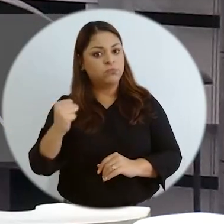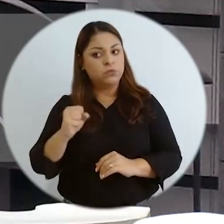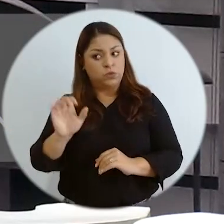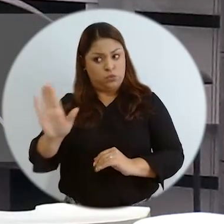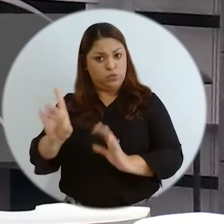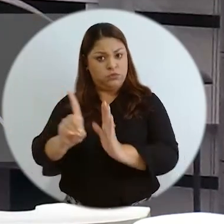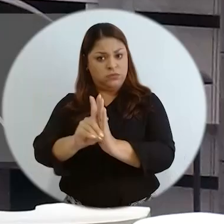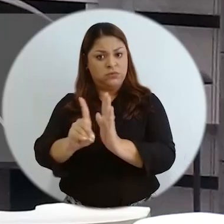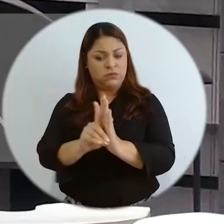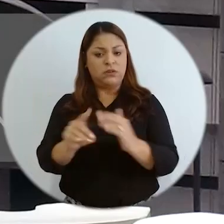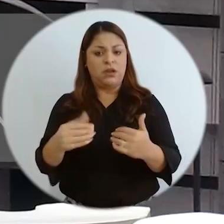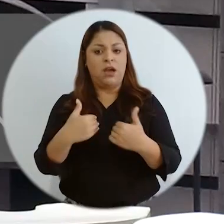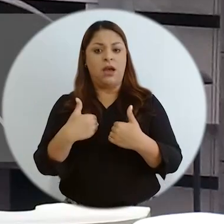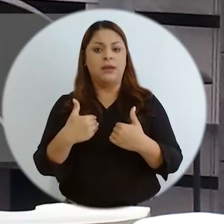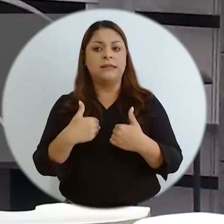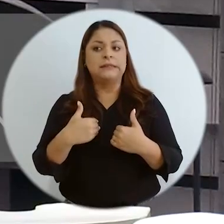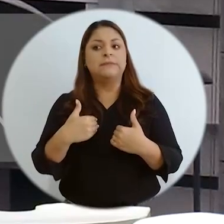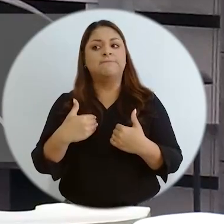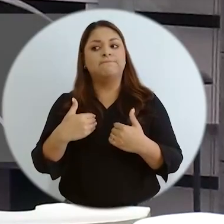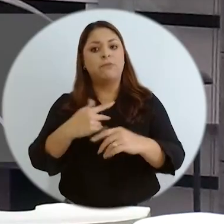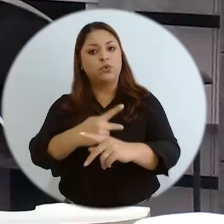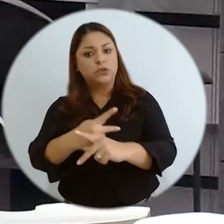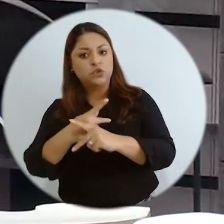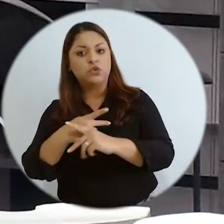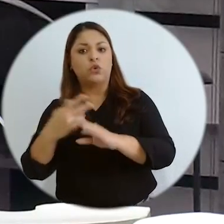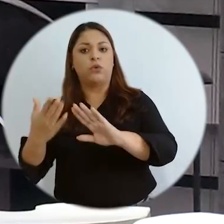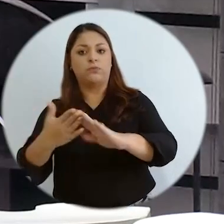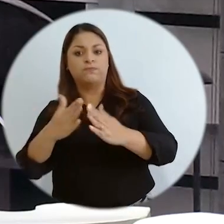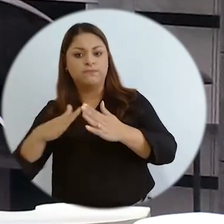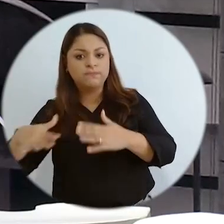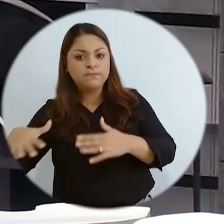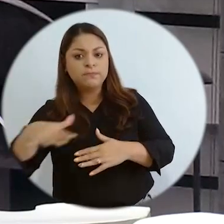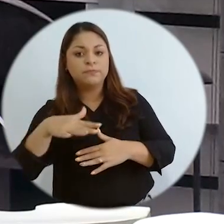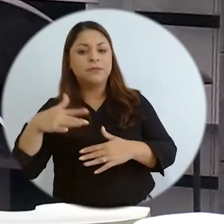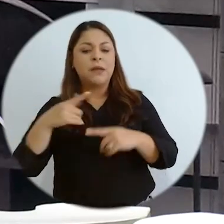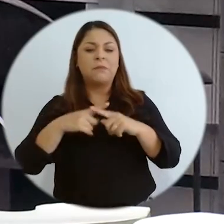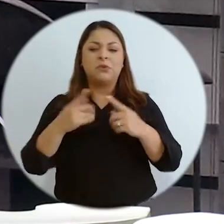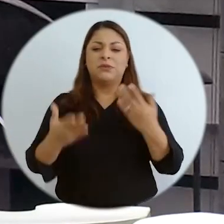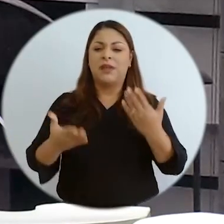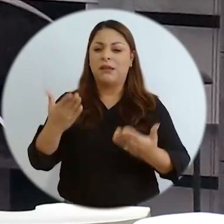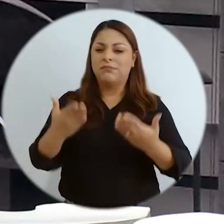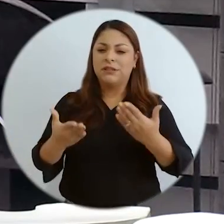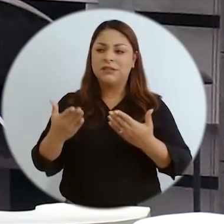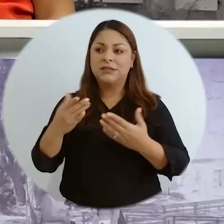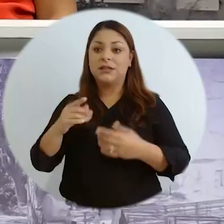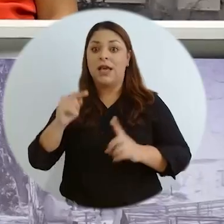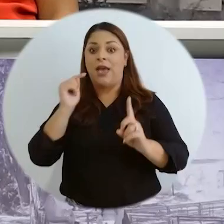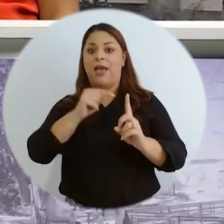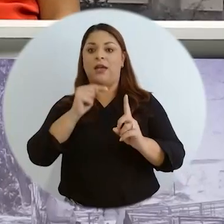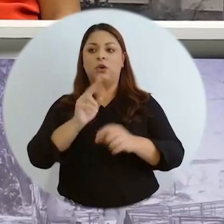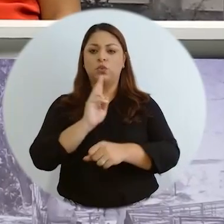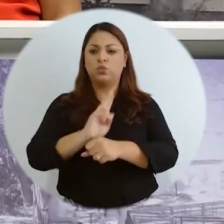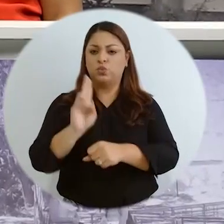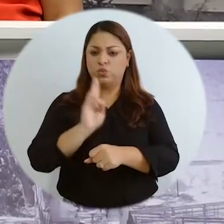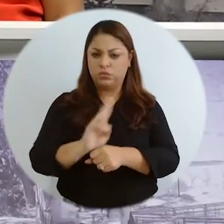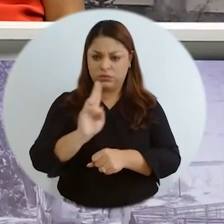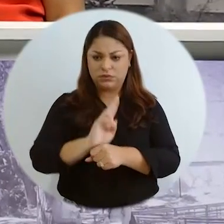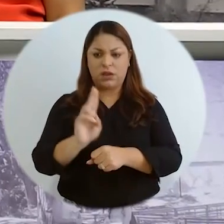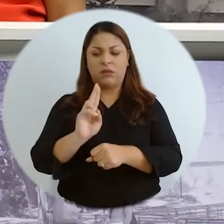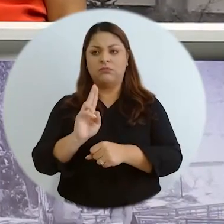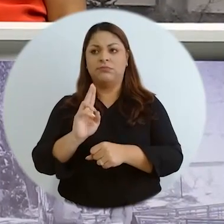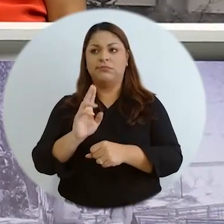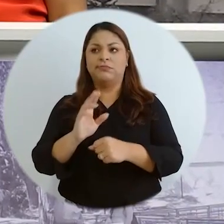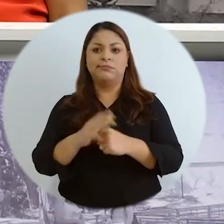ser utilizado cuando ese criterio se acerca o no a lo que se piensa. La pregunta que una se hace